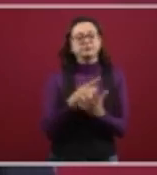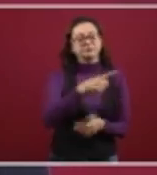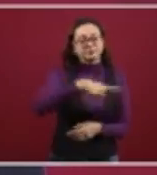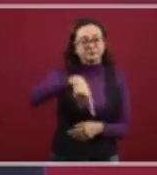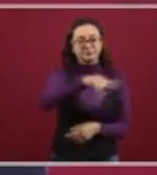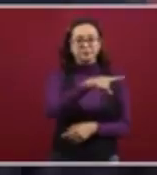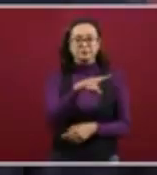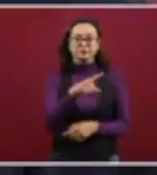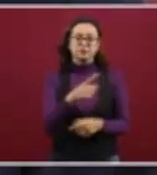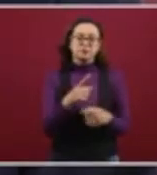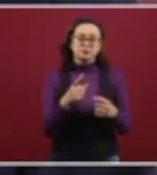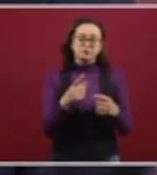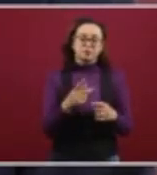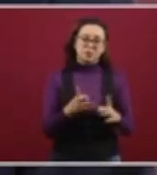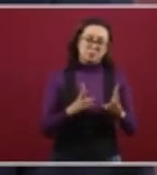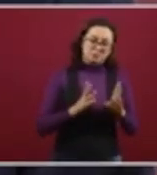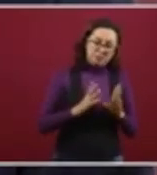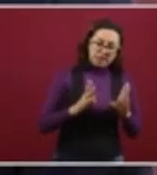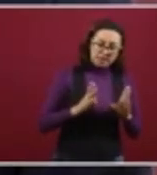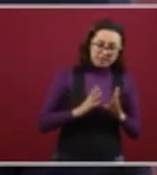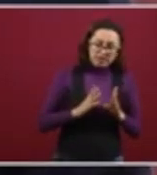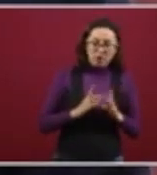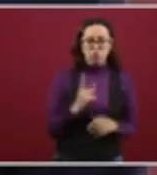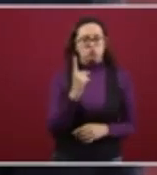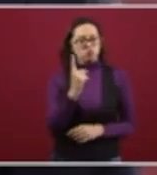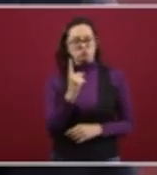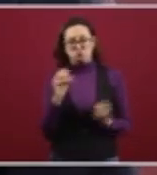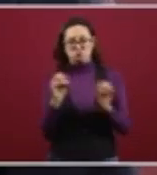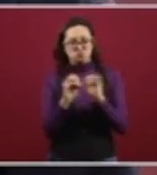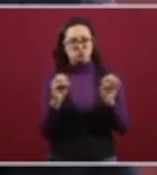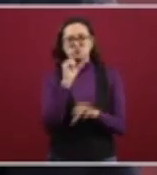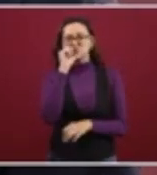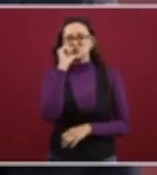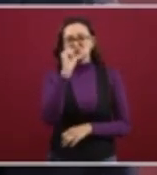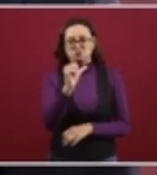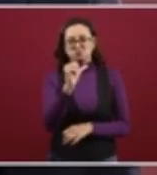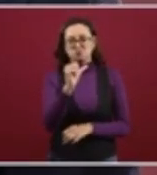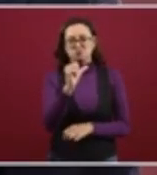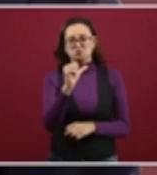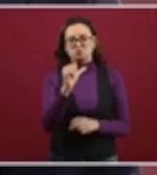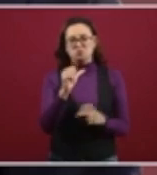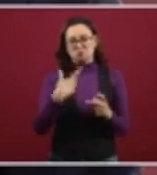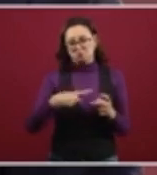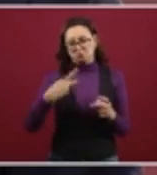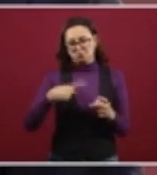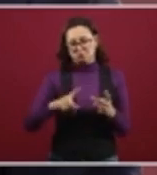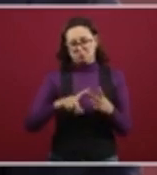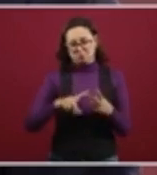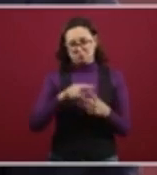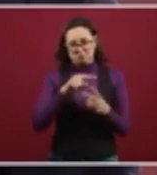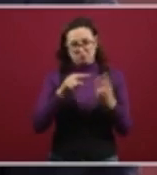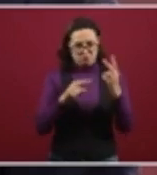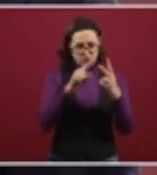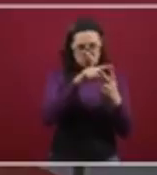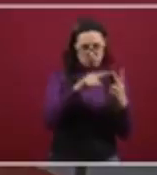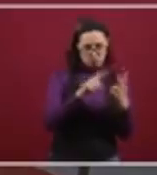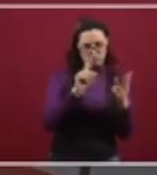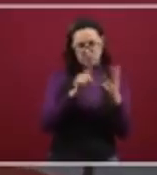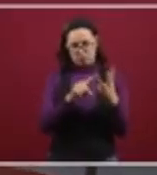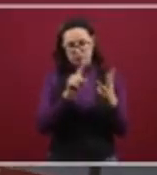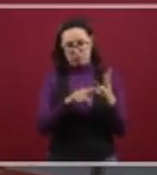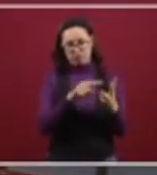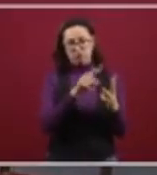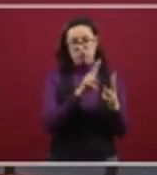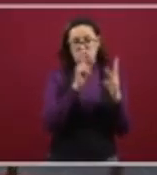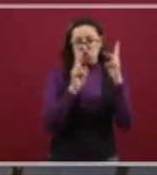militares, un civil, y hay dos, tres prófugos, dos